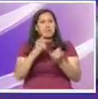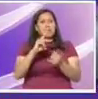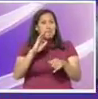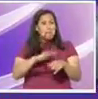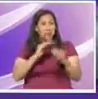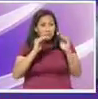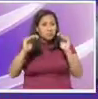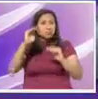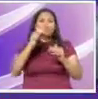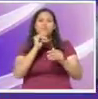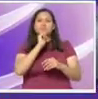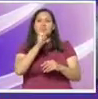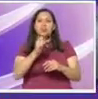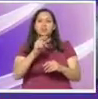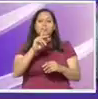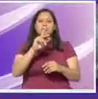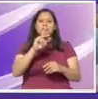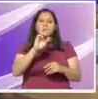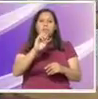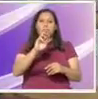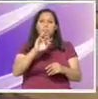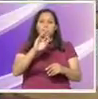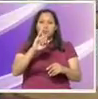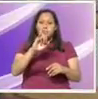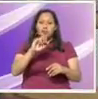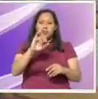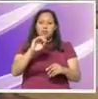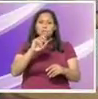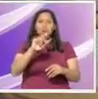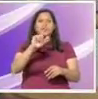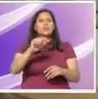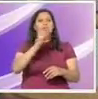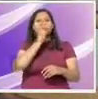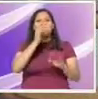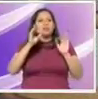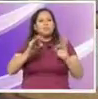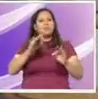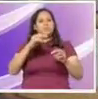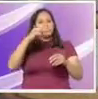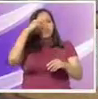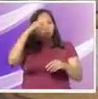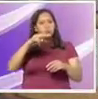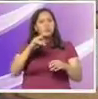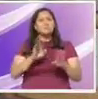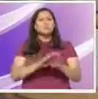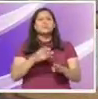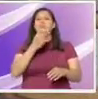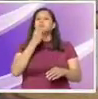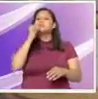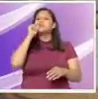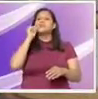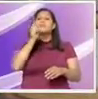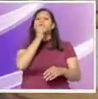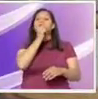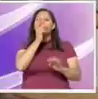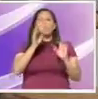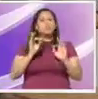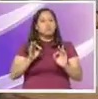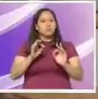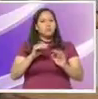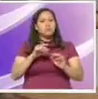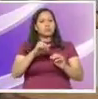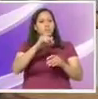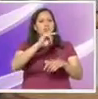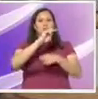que el asunto de Porfirio Díaz podríamos resumir, fue el gran padre de los mexicanos porque se veía como un gran padre